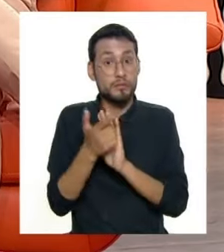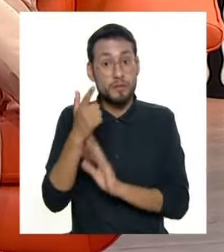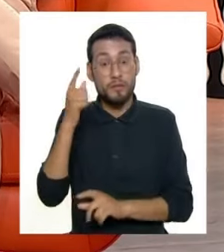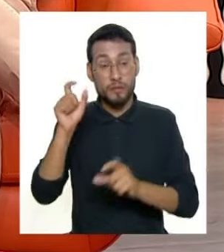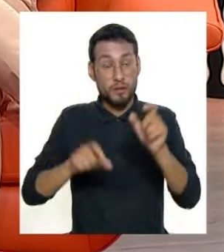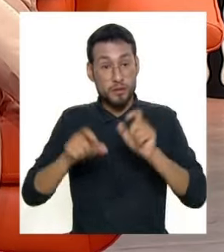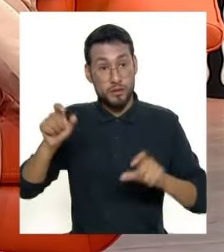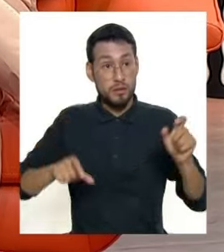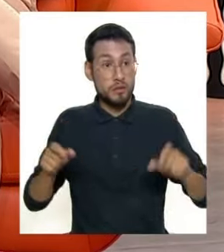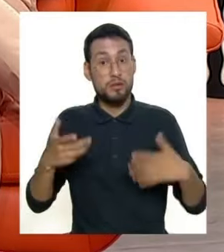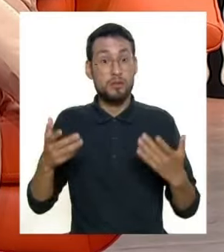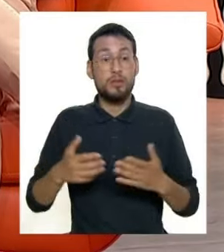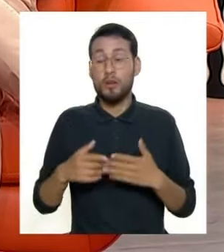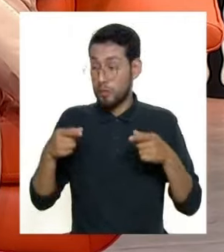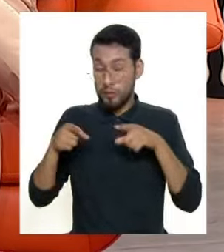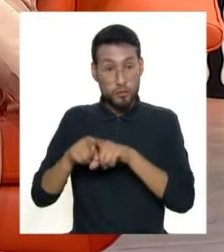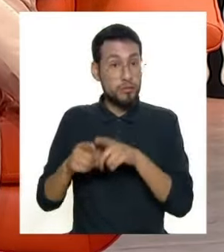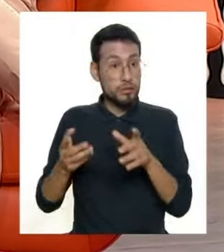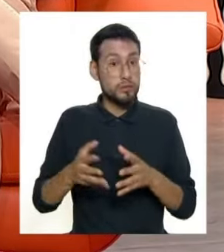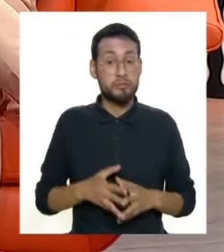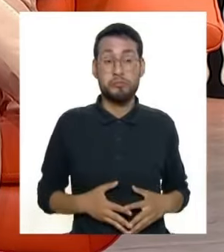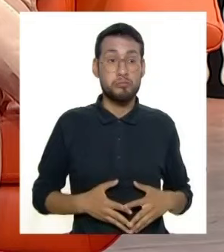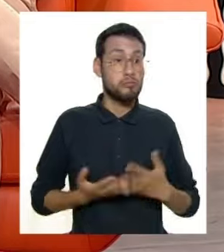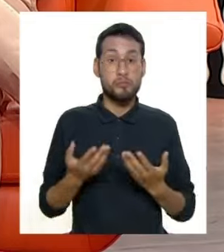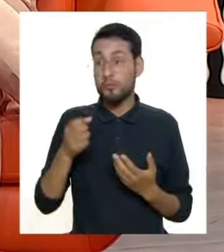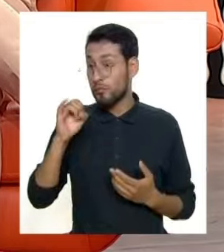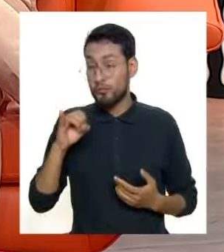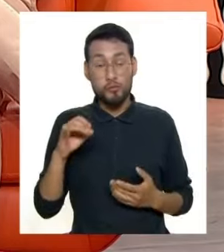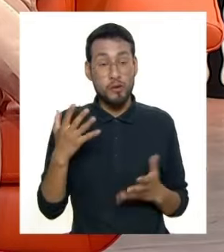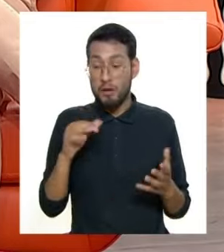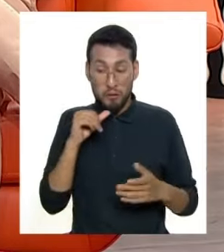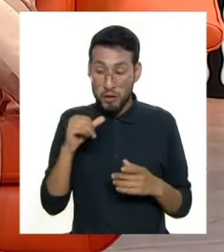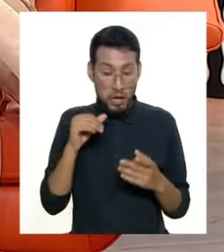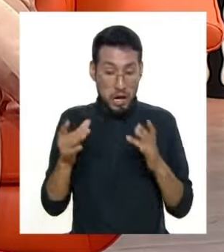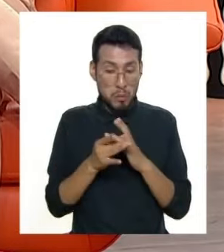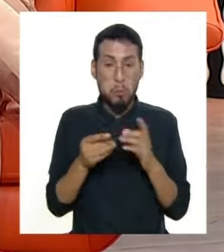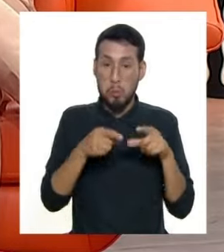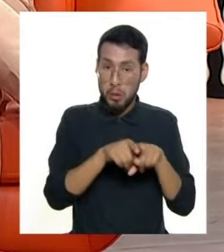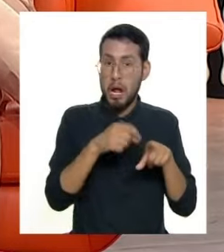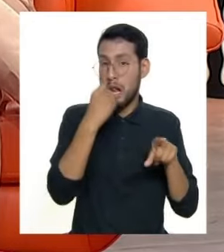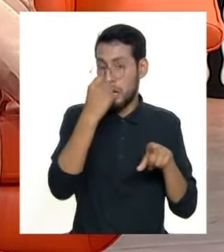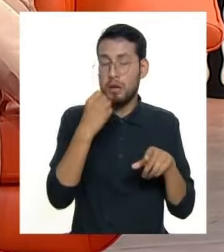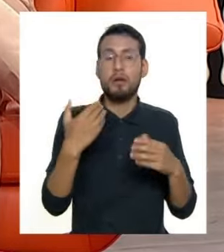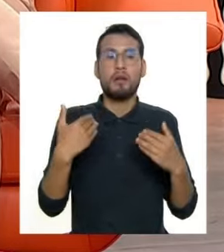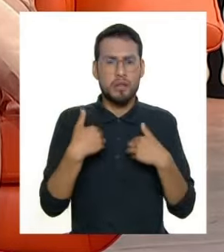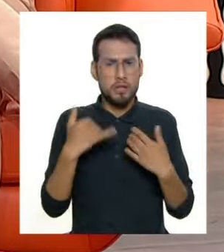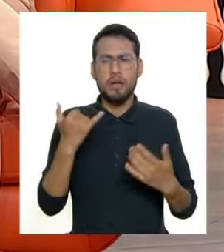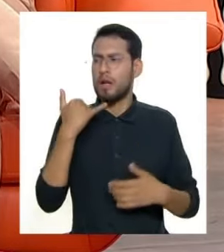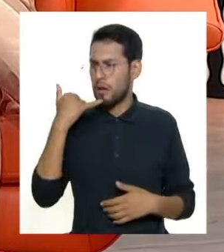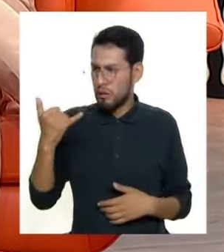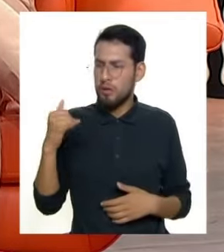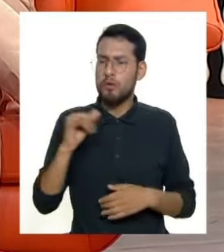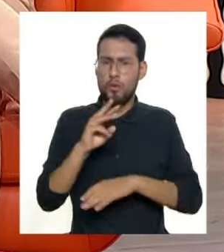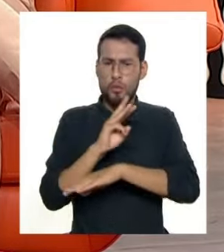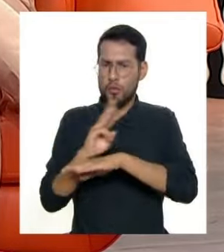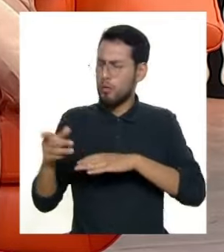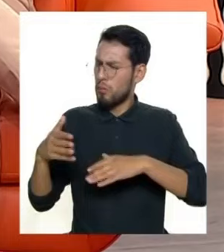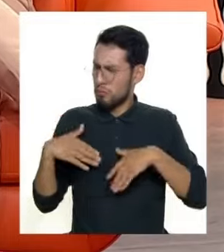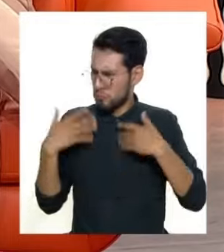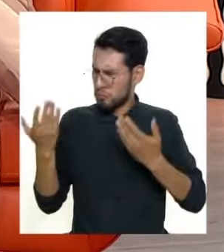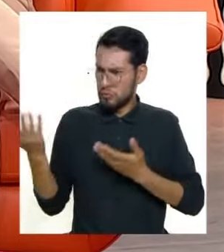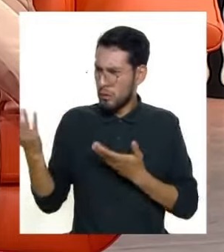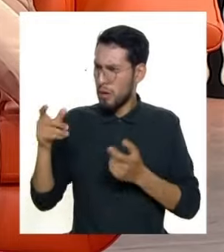a las personas que conviven necesariamente sin no estar casados, también están los teléfonos, también está la página web. ¿Nos podrías